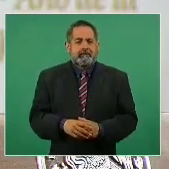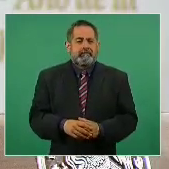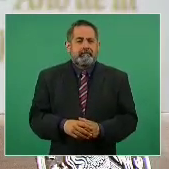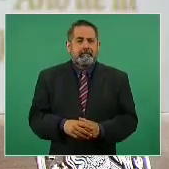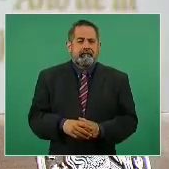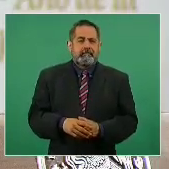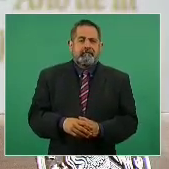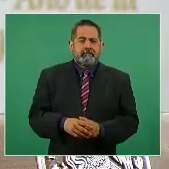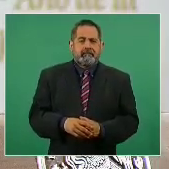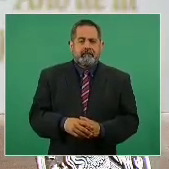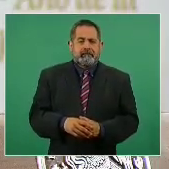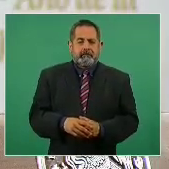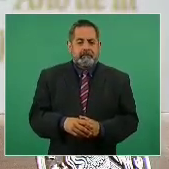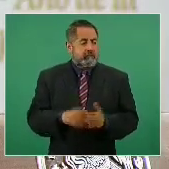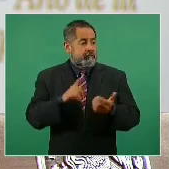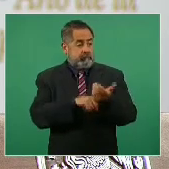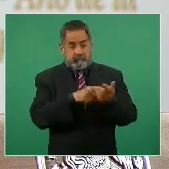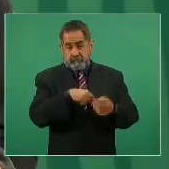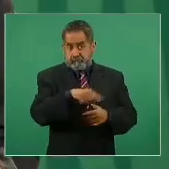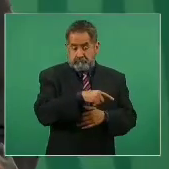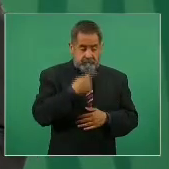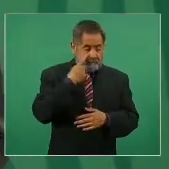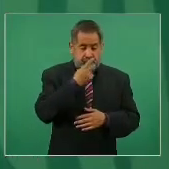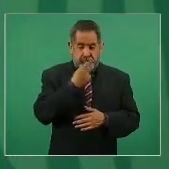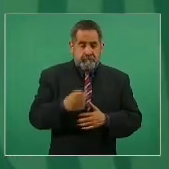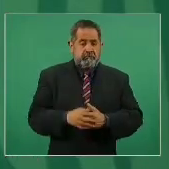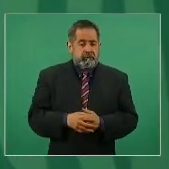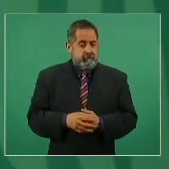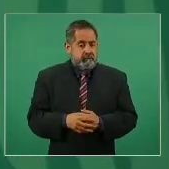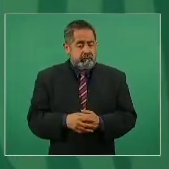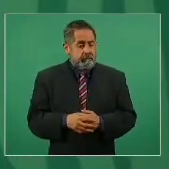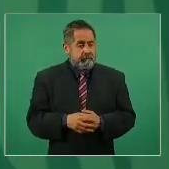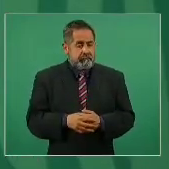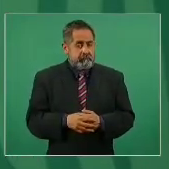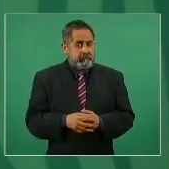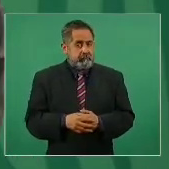Cuando no les conviene, no dicen nada. Van a salir como